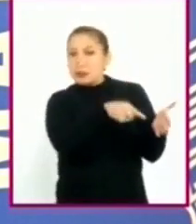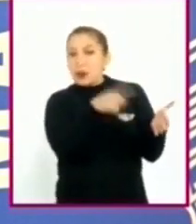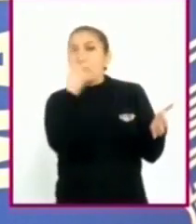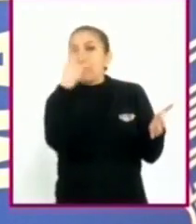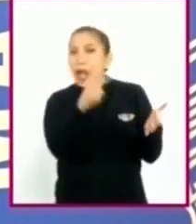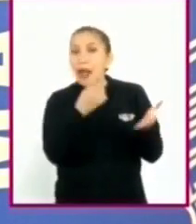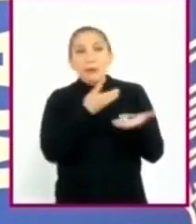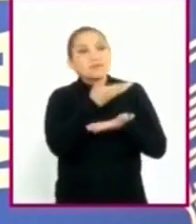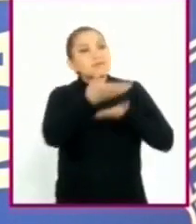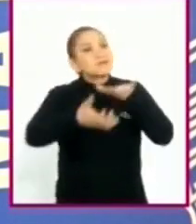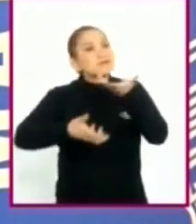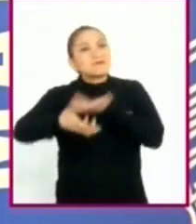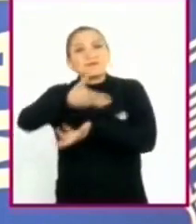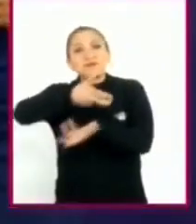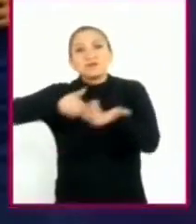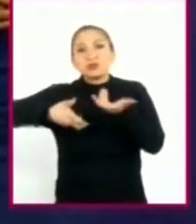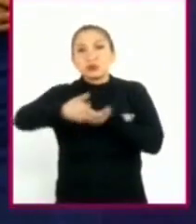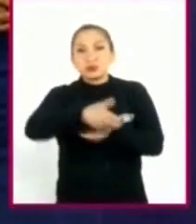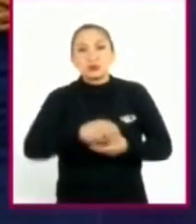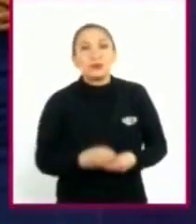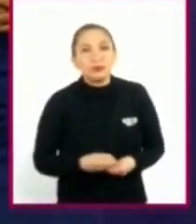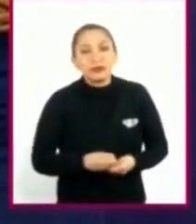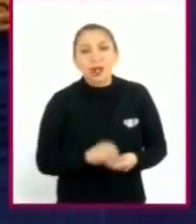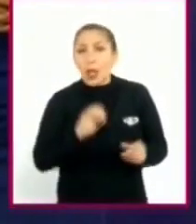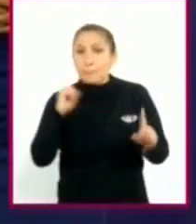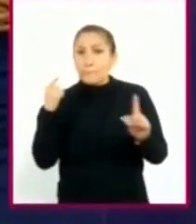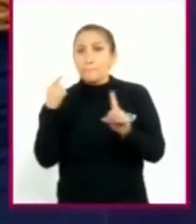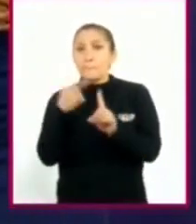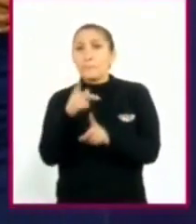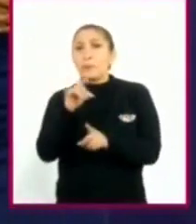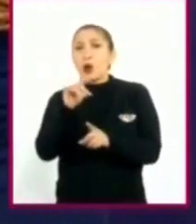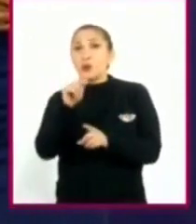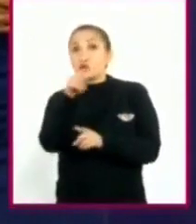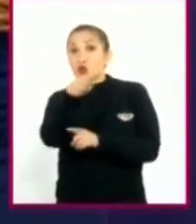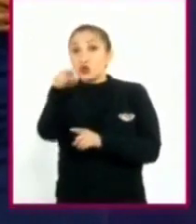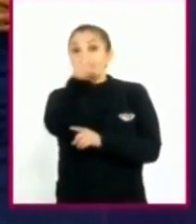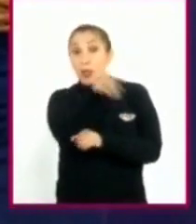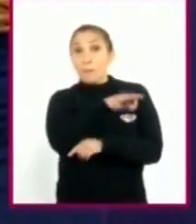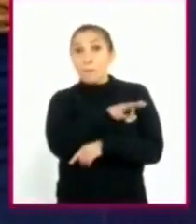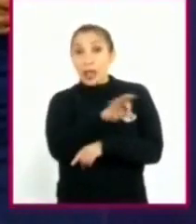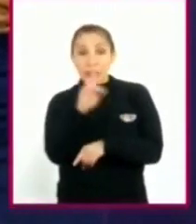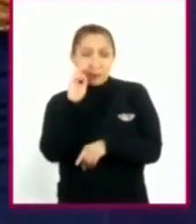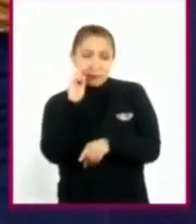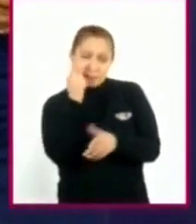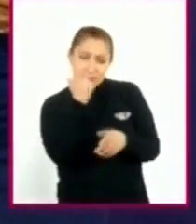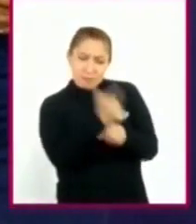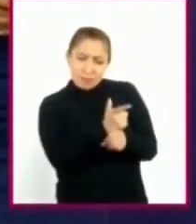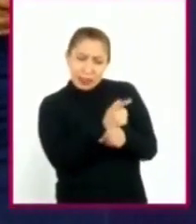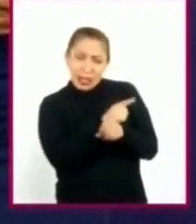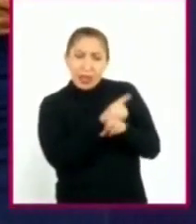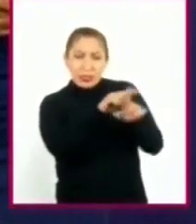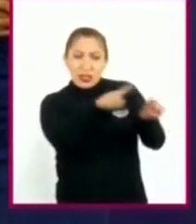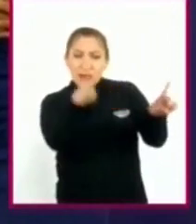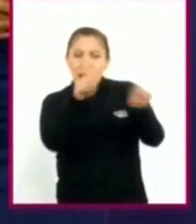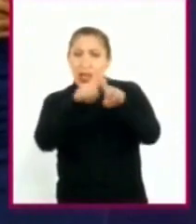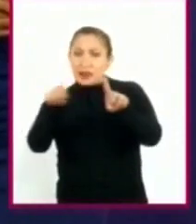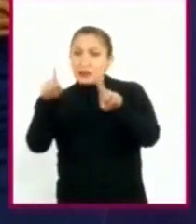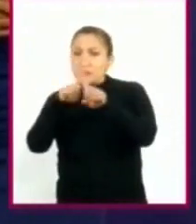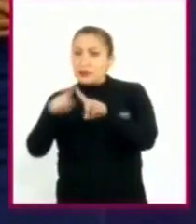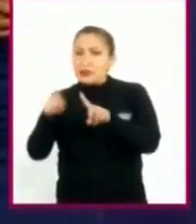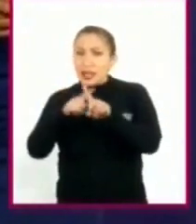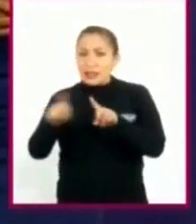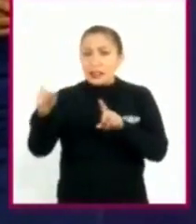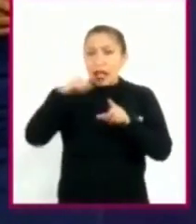de compartirla. El propósito es que ustedes puedan identificar la gran diversidad lingüística